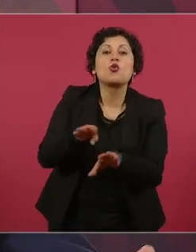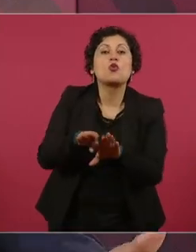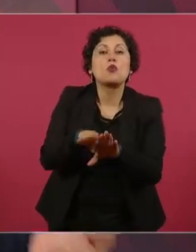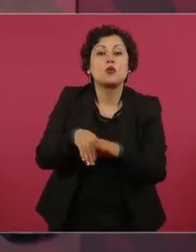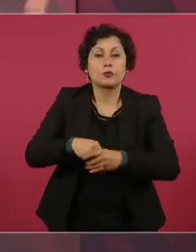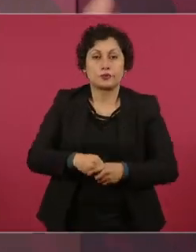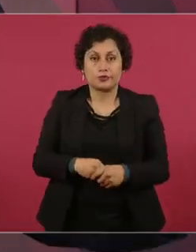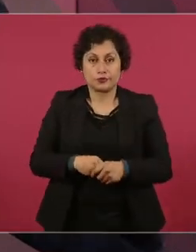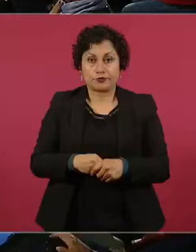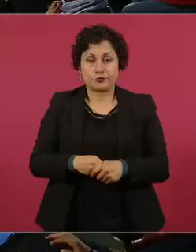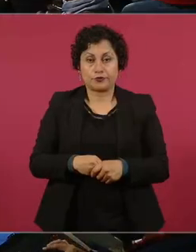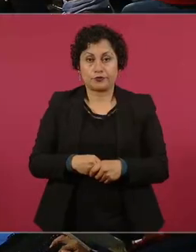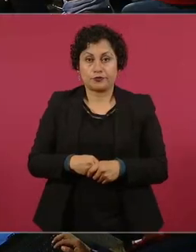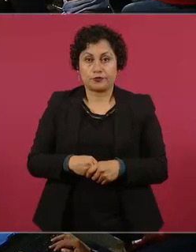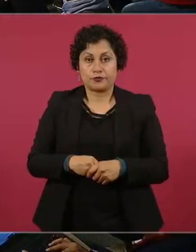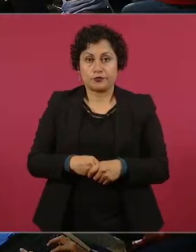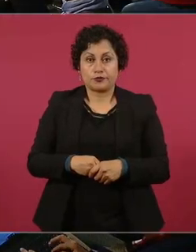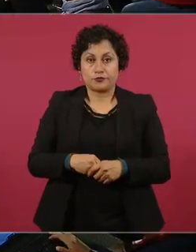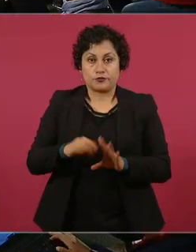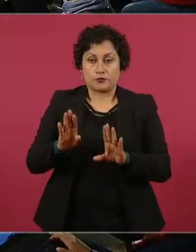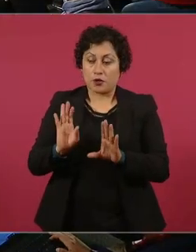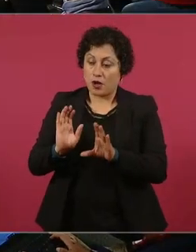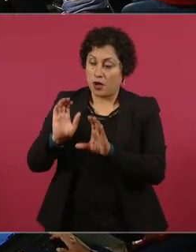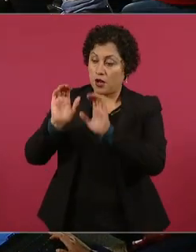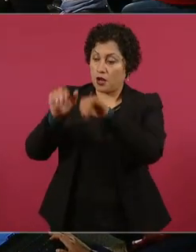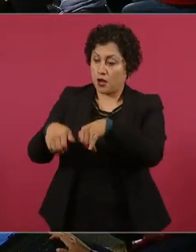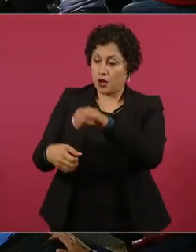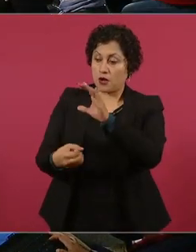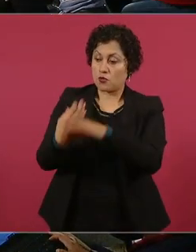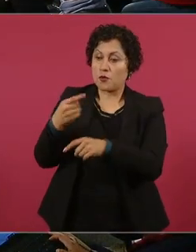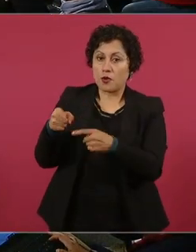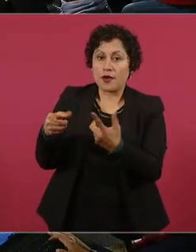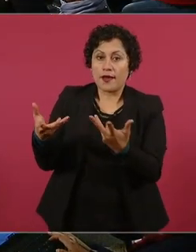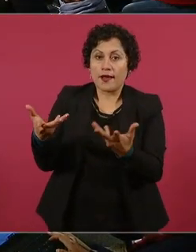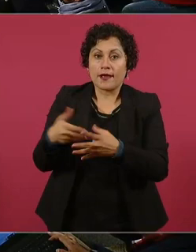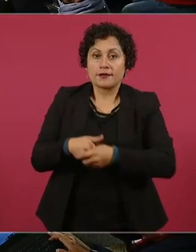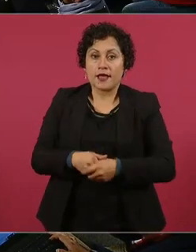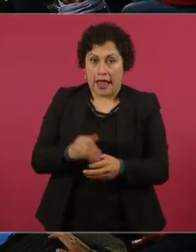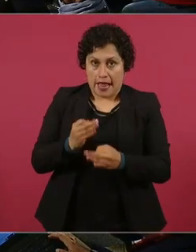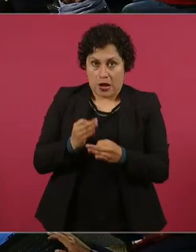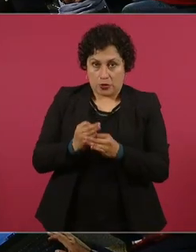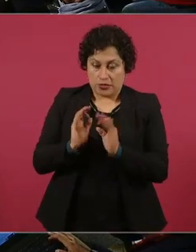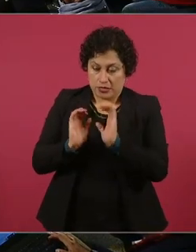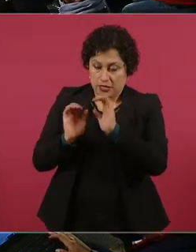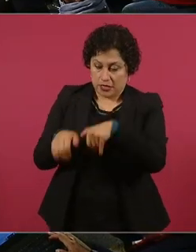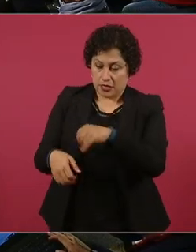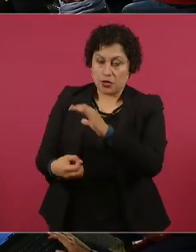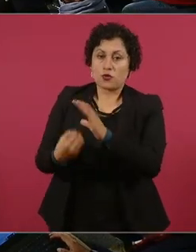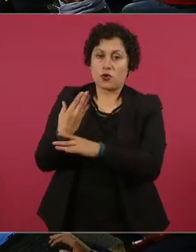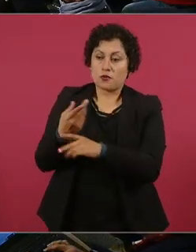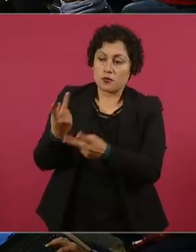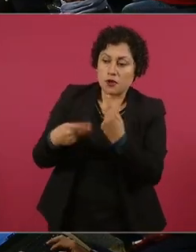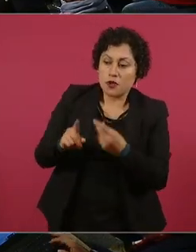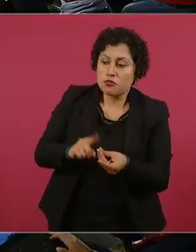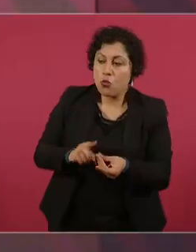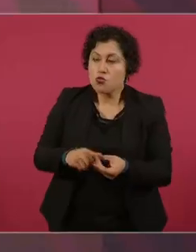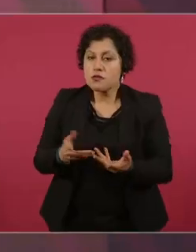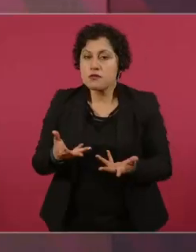los nuevos, qué han hecho, los que van a entrar nuevos, de dónde vienen,